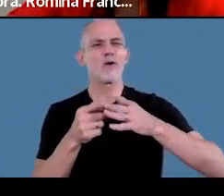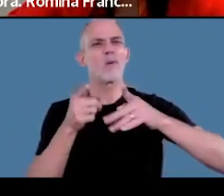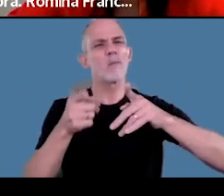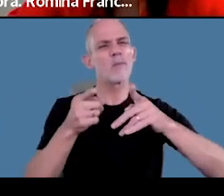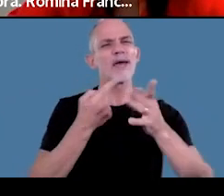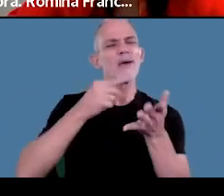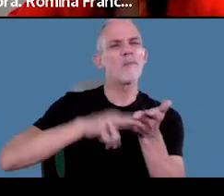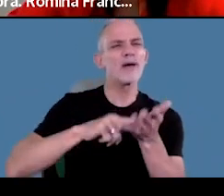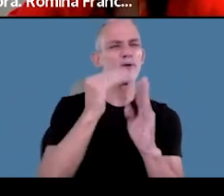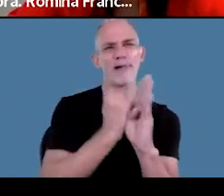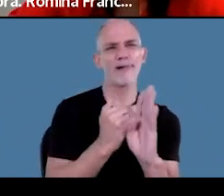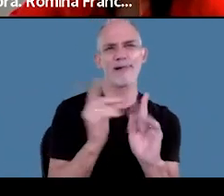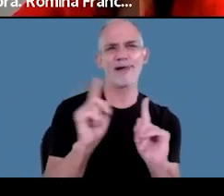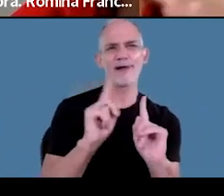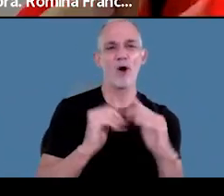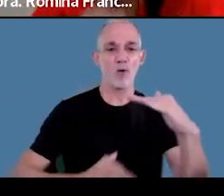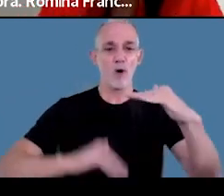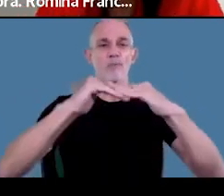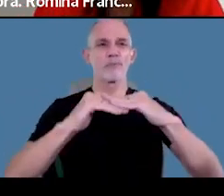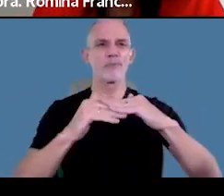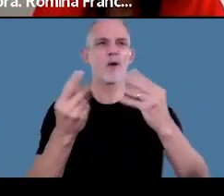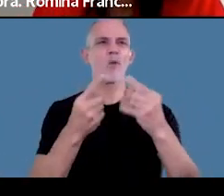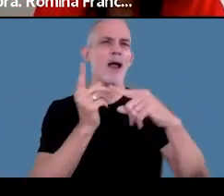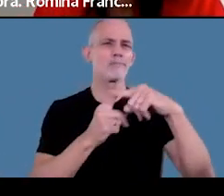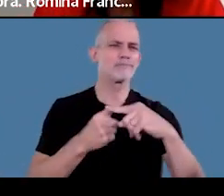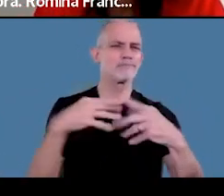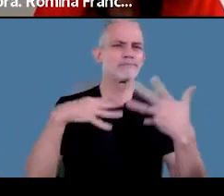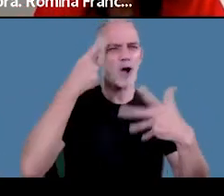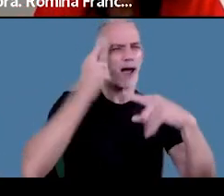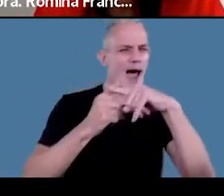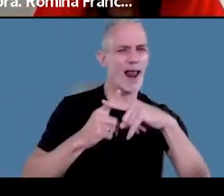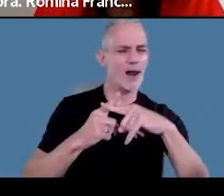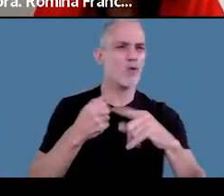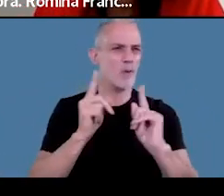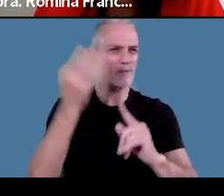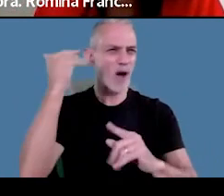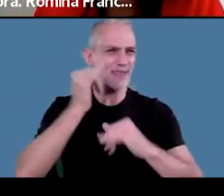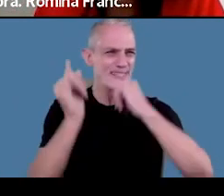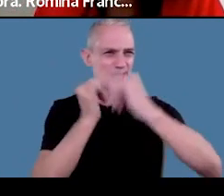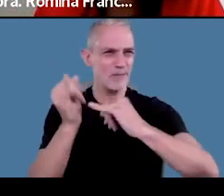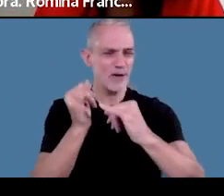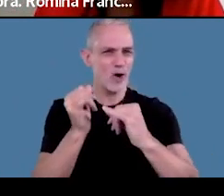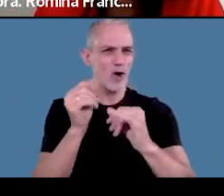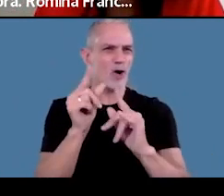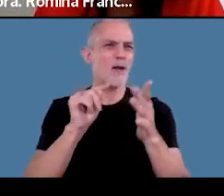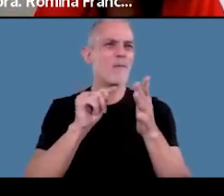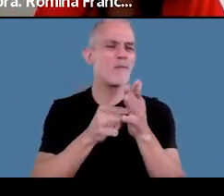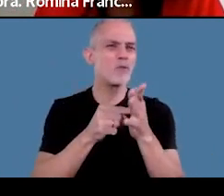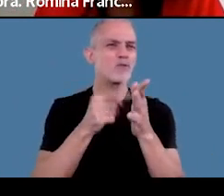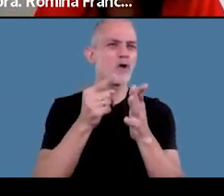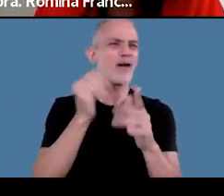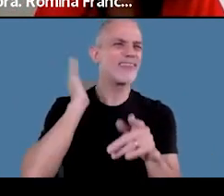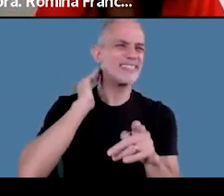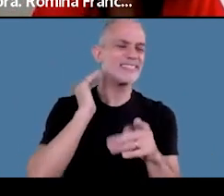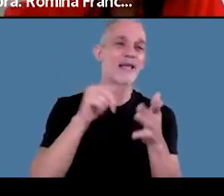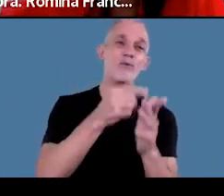no deducibles que no superen al monto de la provisión. Esto que vimos un poquito en puntito 16 del inciso